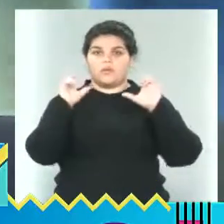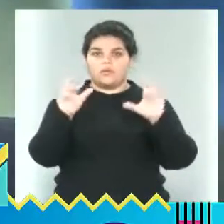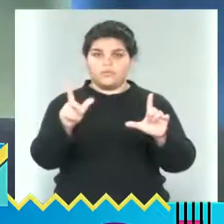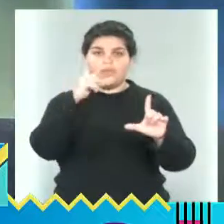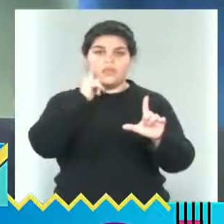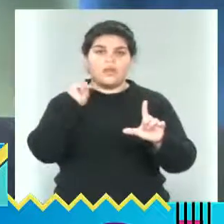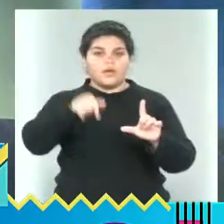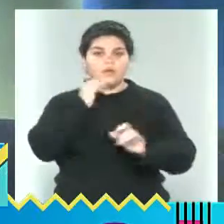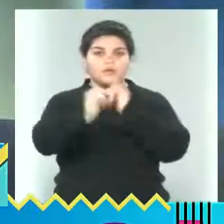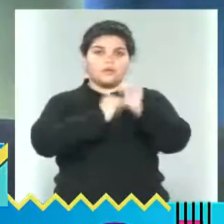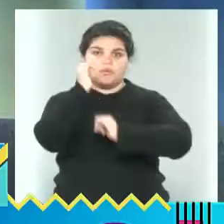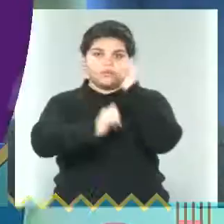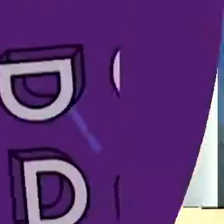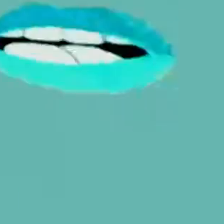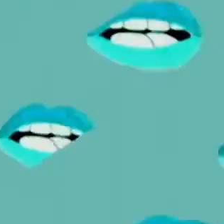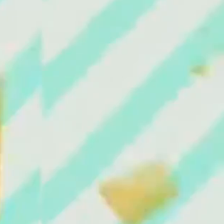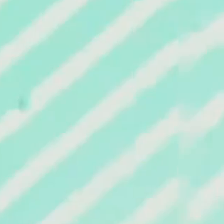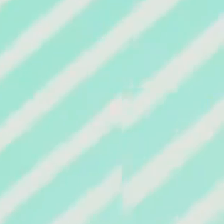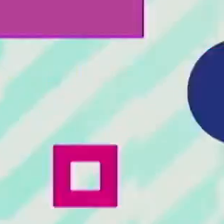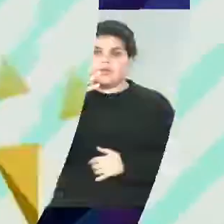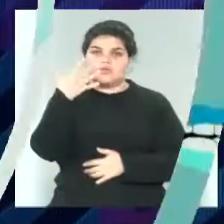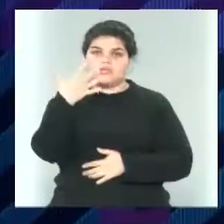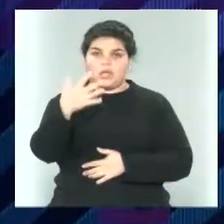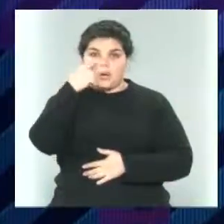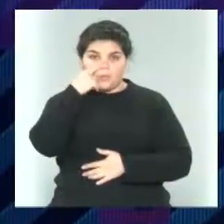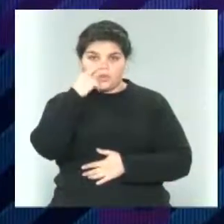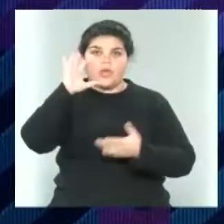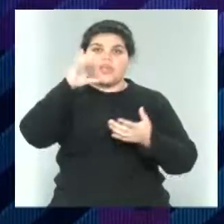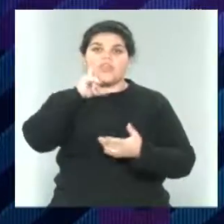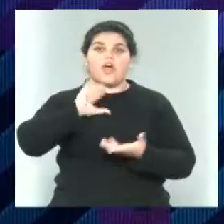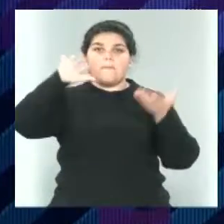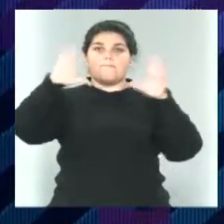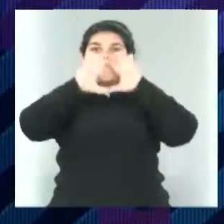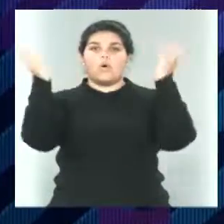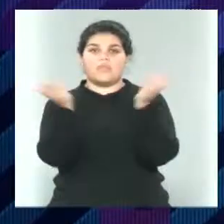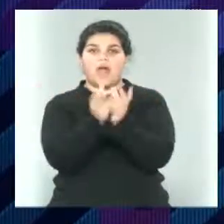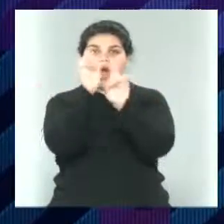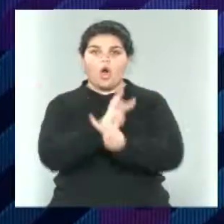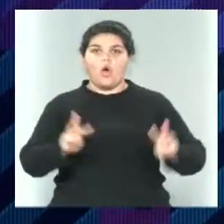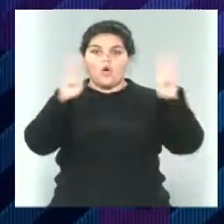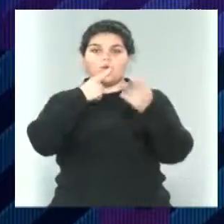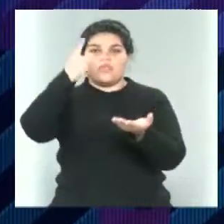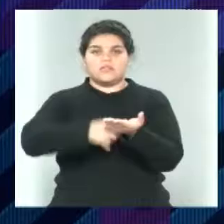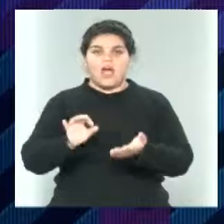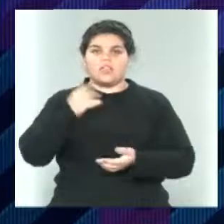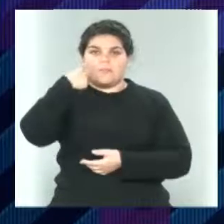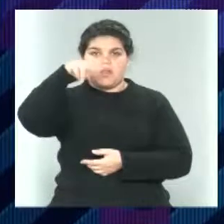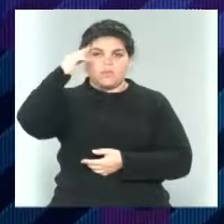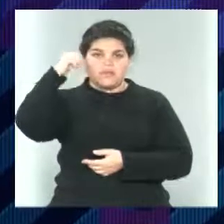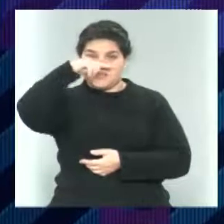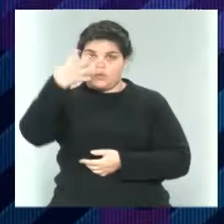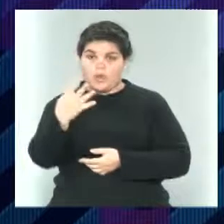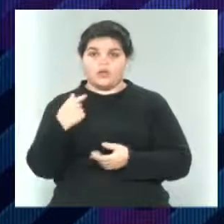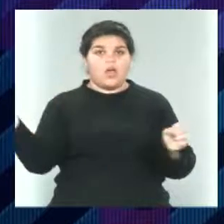para contextualizar este 5 de junio, Día Mundial del Medio Ambiente, que fue establecido por las Naciones Unidas y se celebra desde